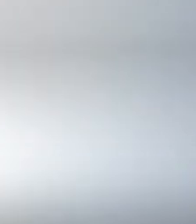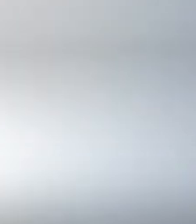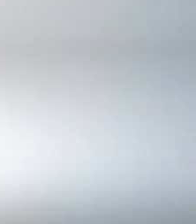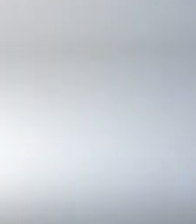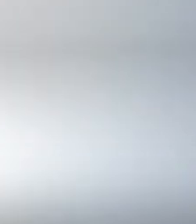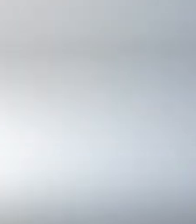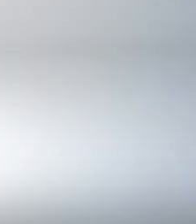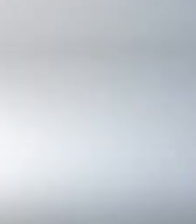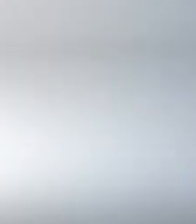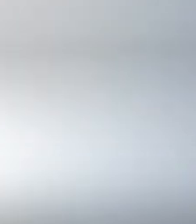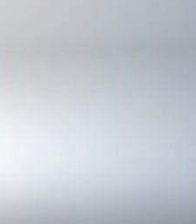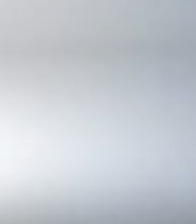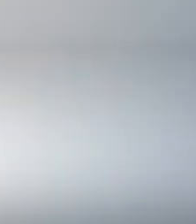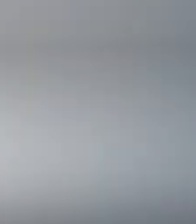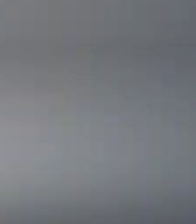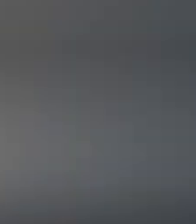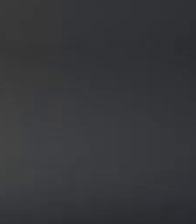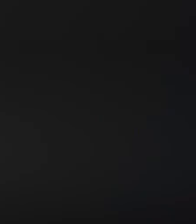¡Gracias!